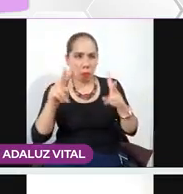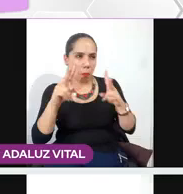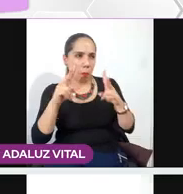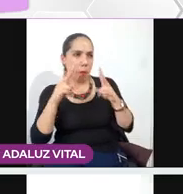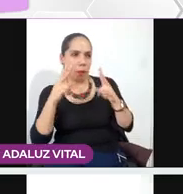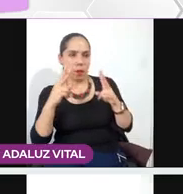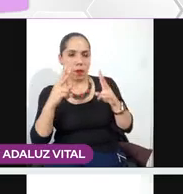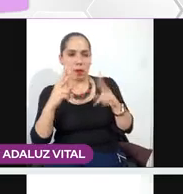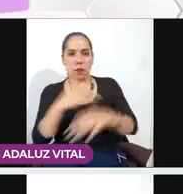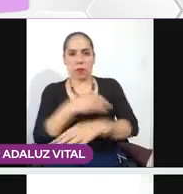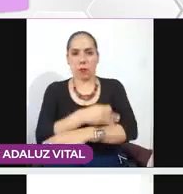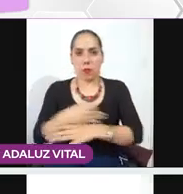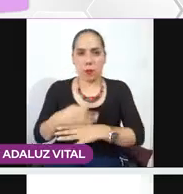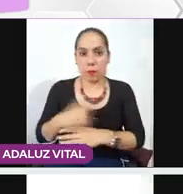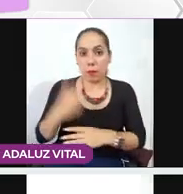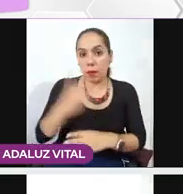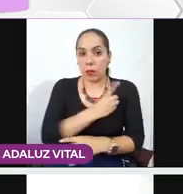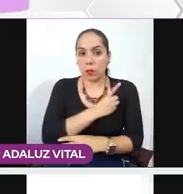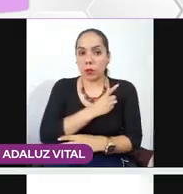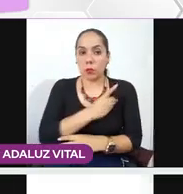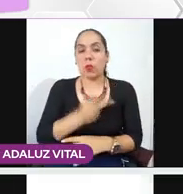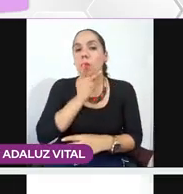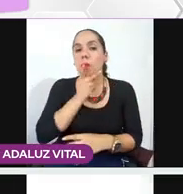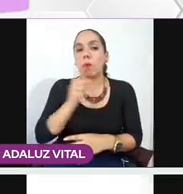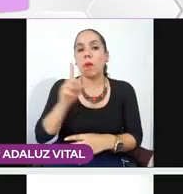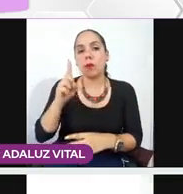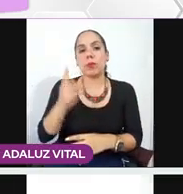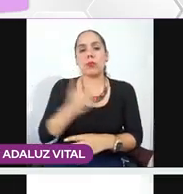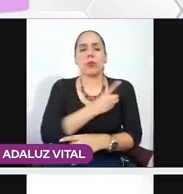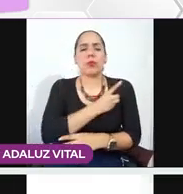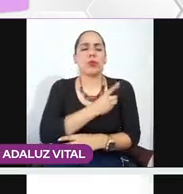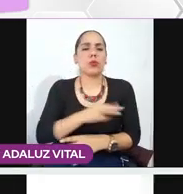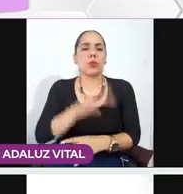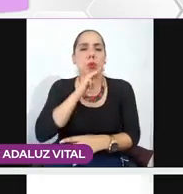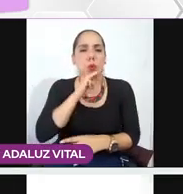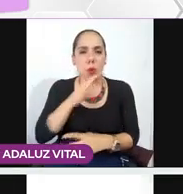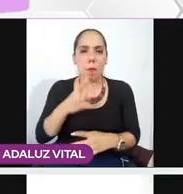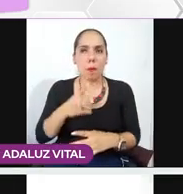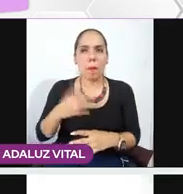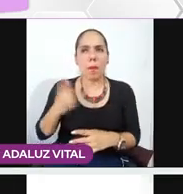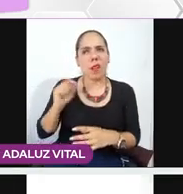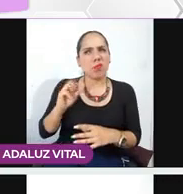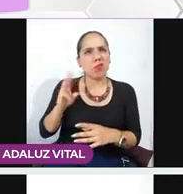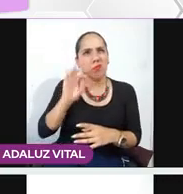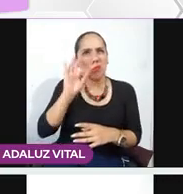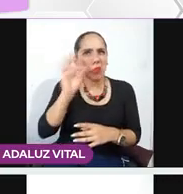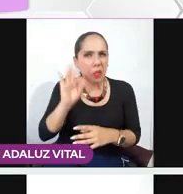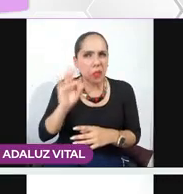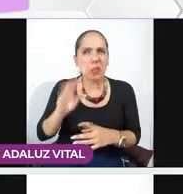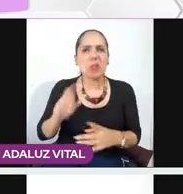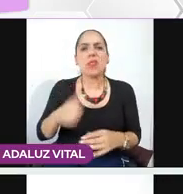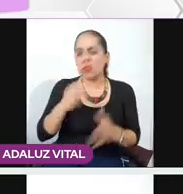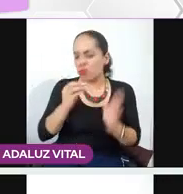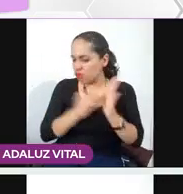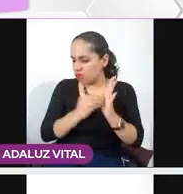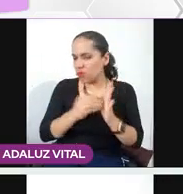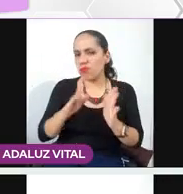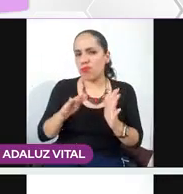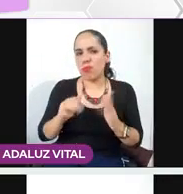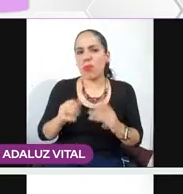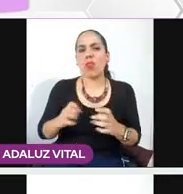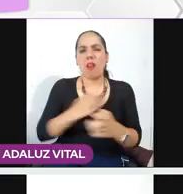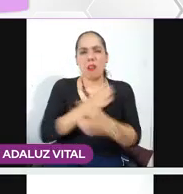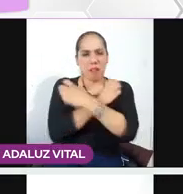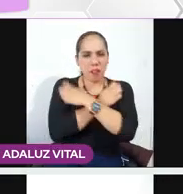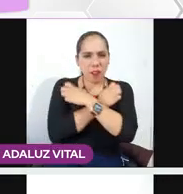sé si todavía existan, aquellos sistemas educativos donde uno de los requisitos o exigencias